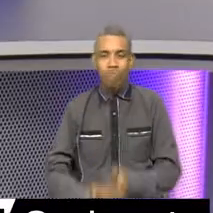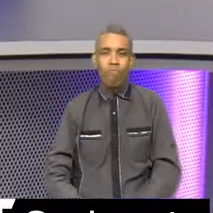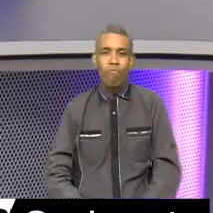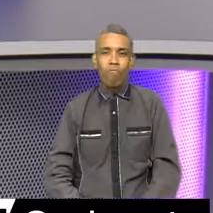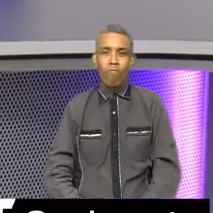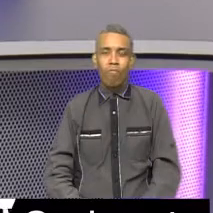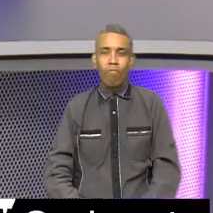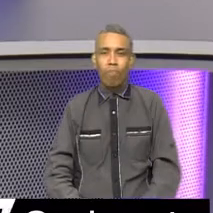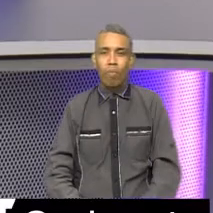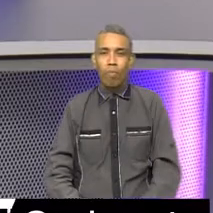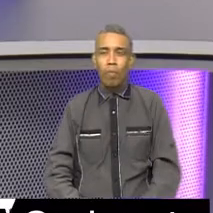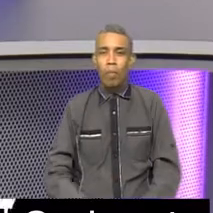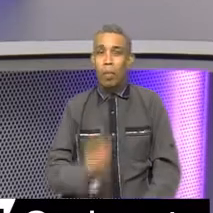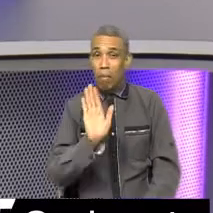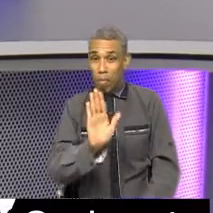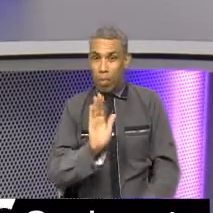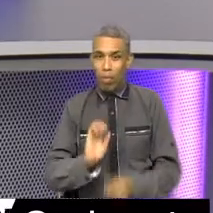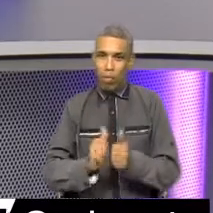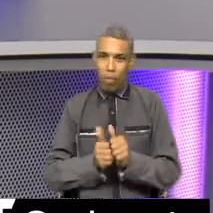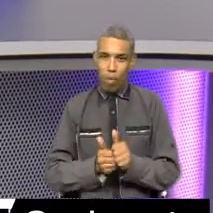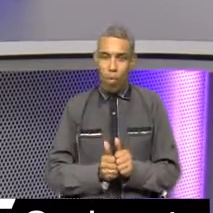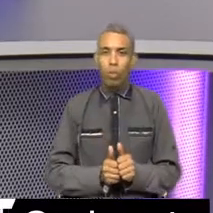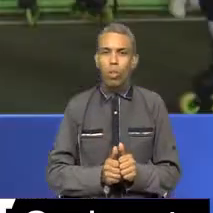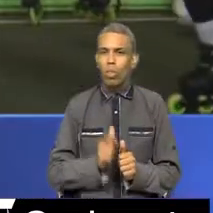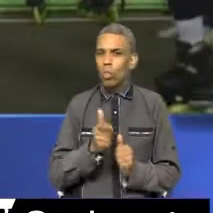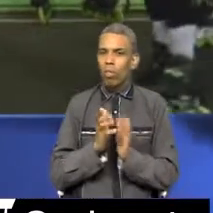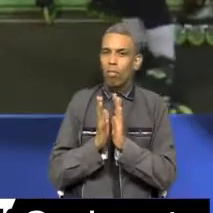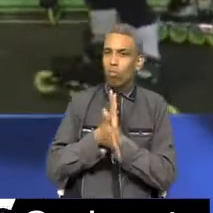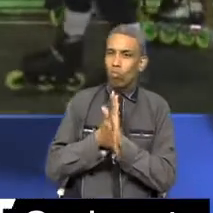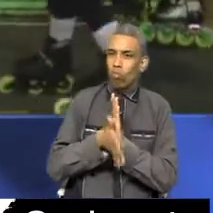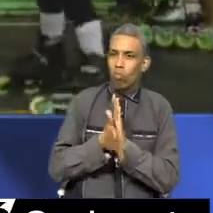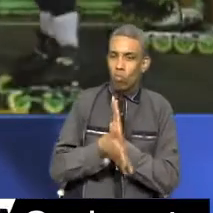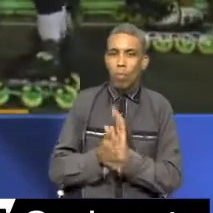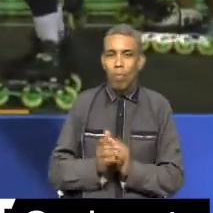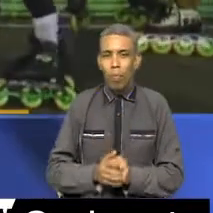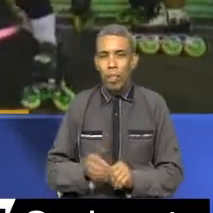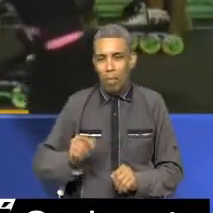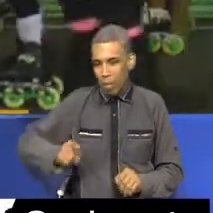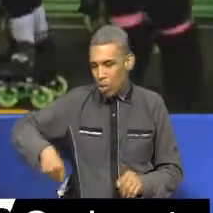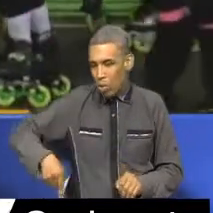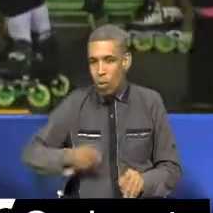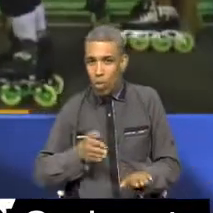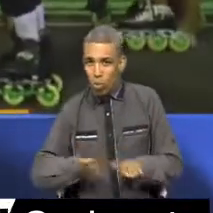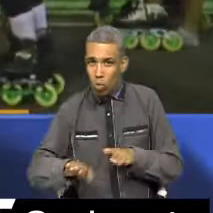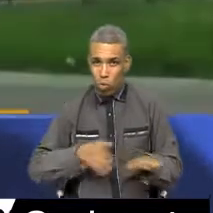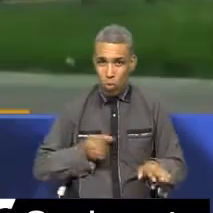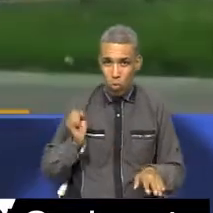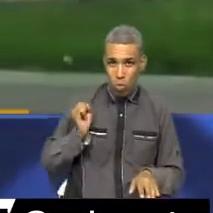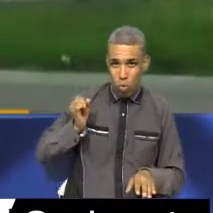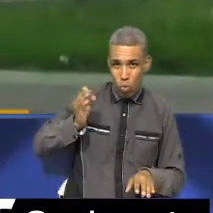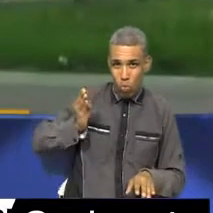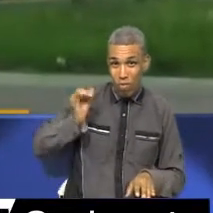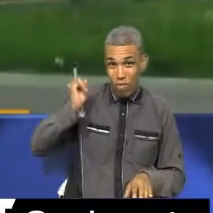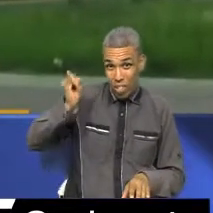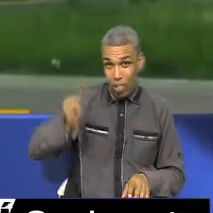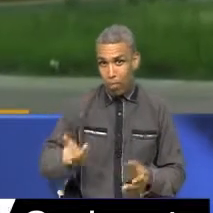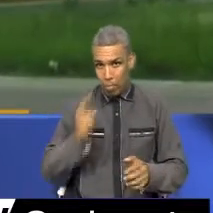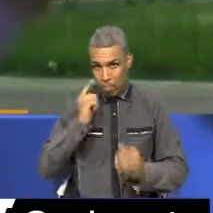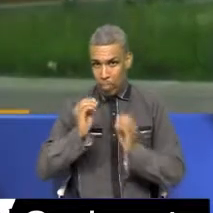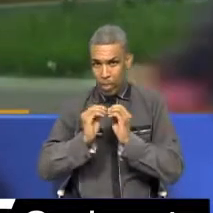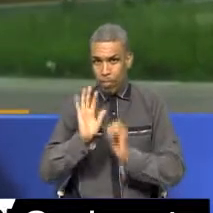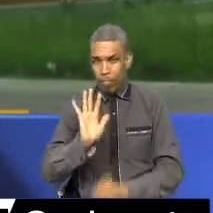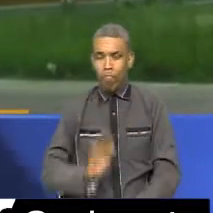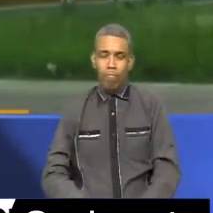Y ya vienen los deportes. Después de la pausa, detalles del balance que hace la Escuela de Patinaje del Club Infantas. Ya regresamos con más Enlace Noticias.